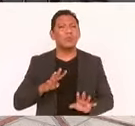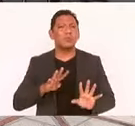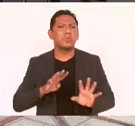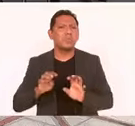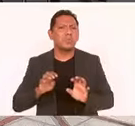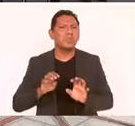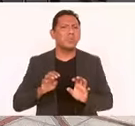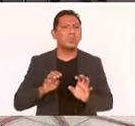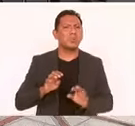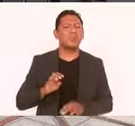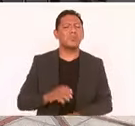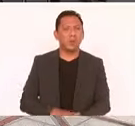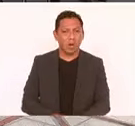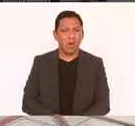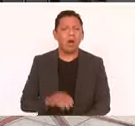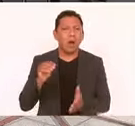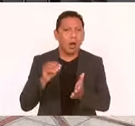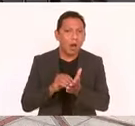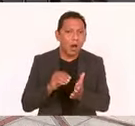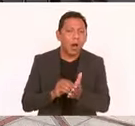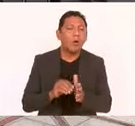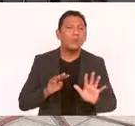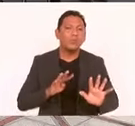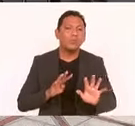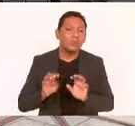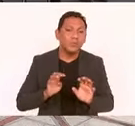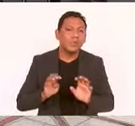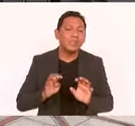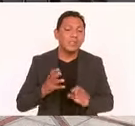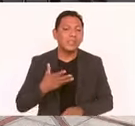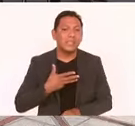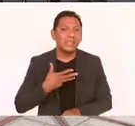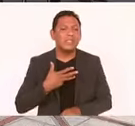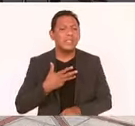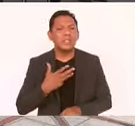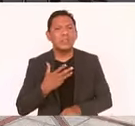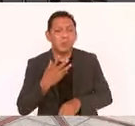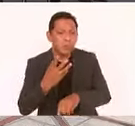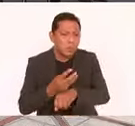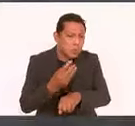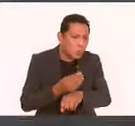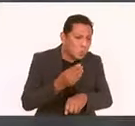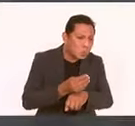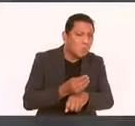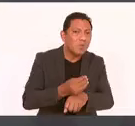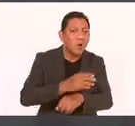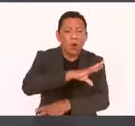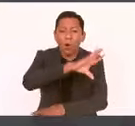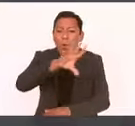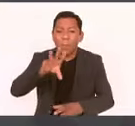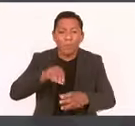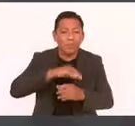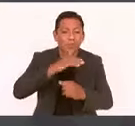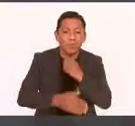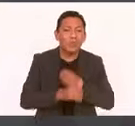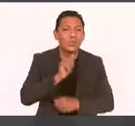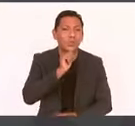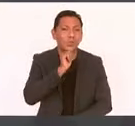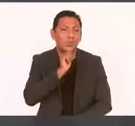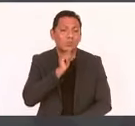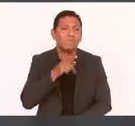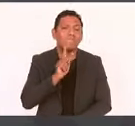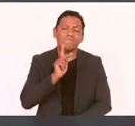los 2.340 inmuebles afectados que tienen algún grado de avance, pero no hemos terminado. Y esa